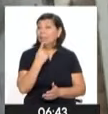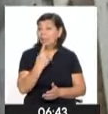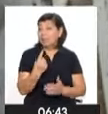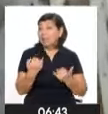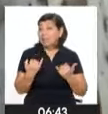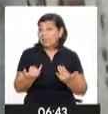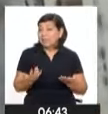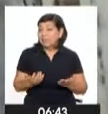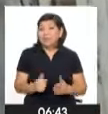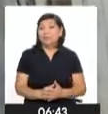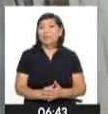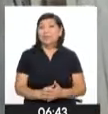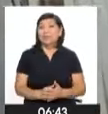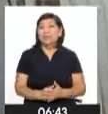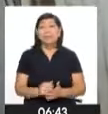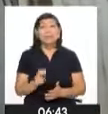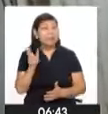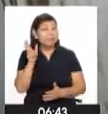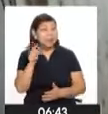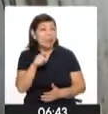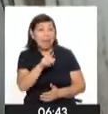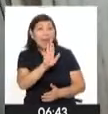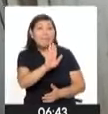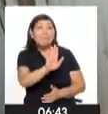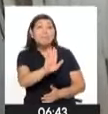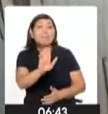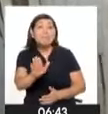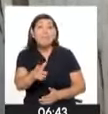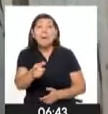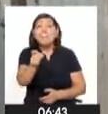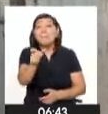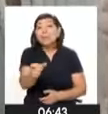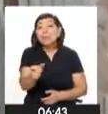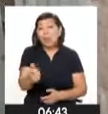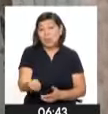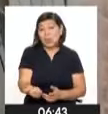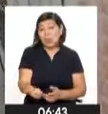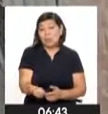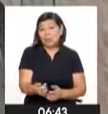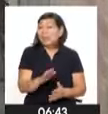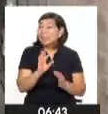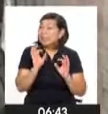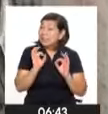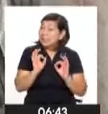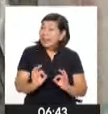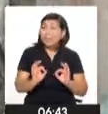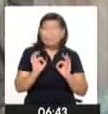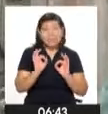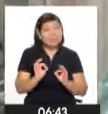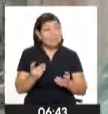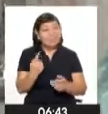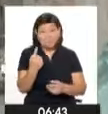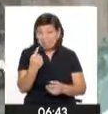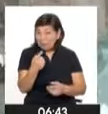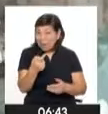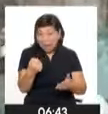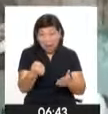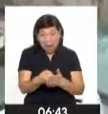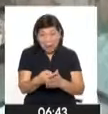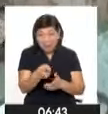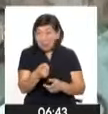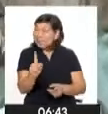mencionado eso. Hemos escuchado de boca de ellos mismos, de los conductores, que señalan que esto es de toda la vida, que no sería el primer